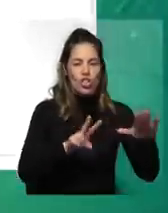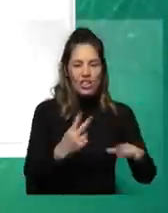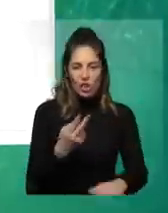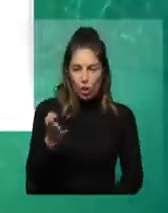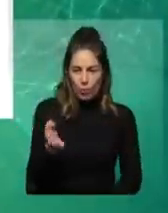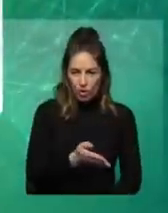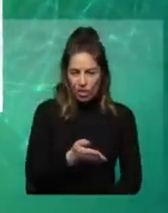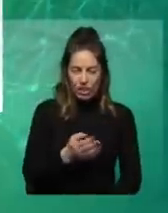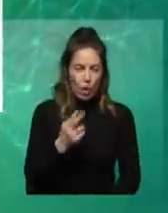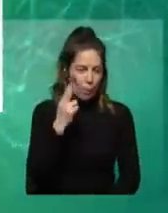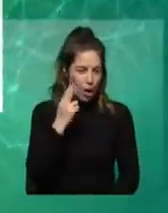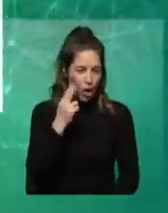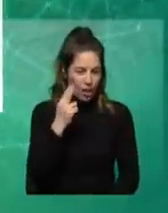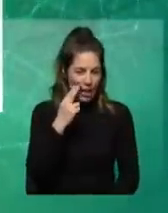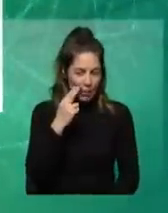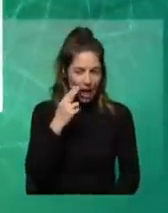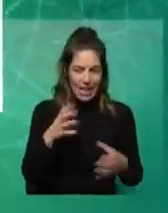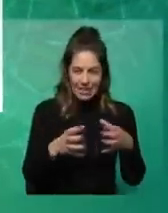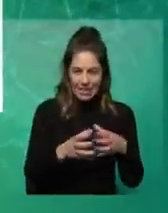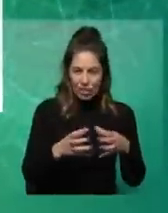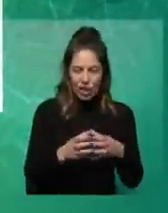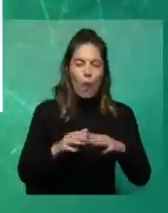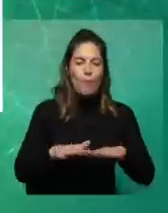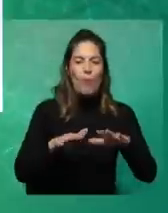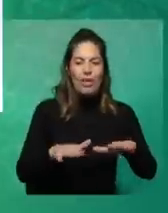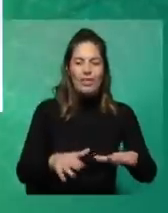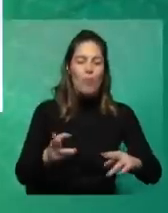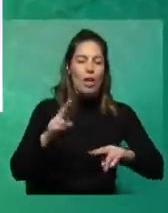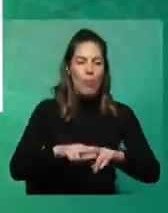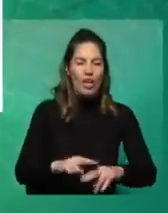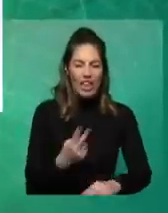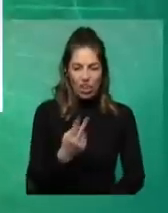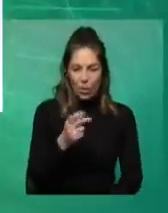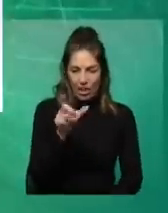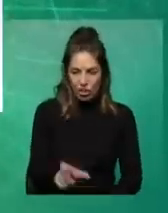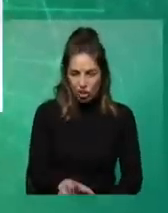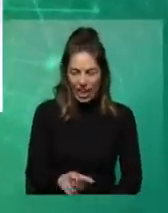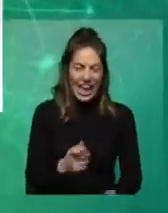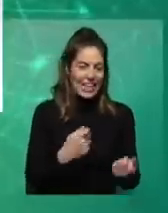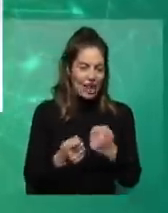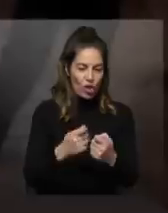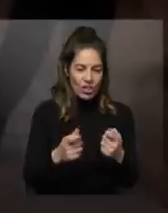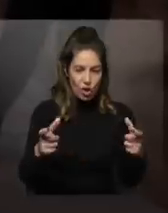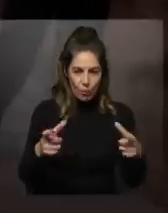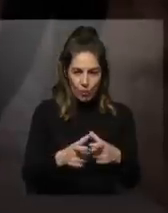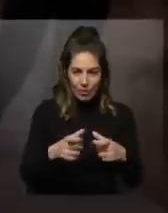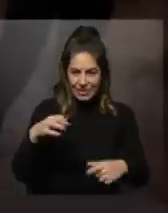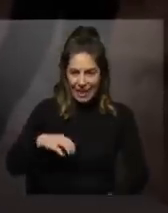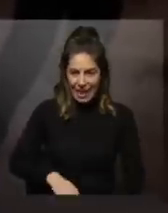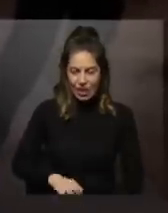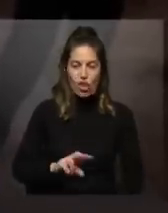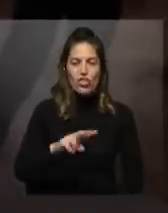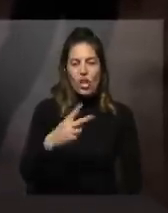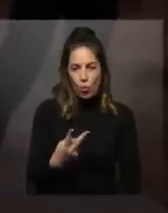de la conflictividad sectorial con movilizaciones por la muerte de dos trabajadores y negociación colectiva en segundo lugar